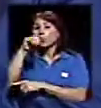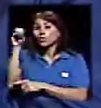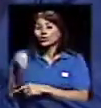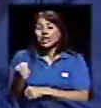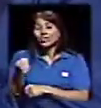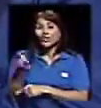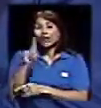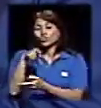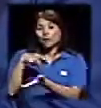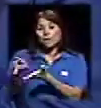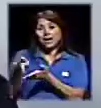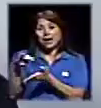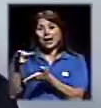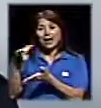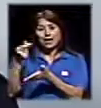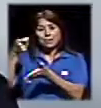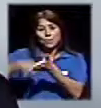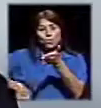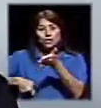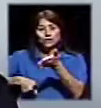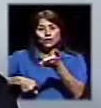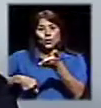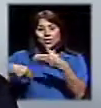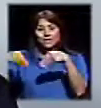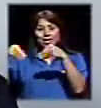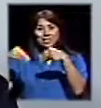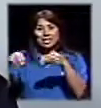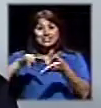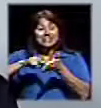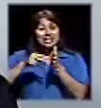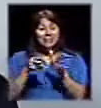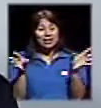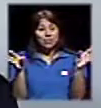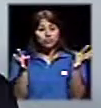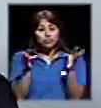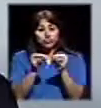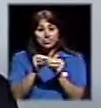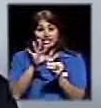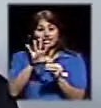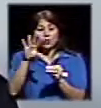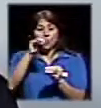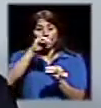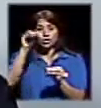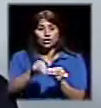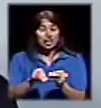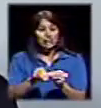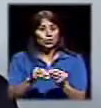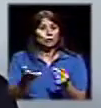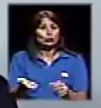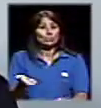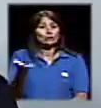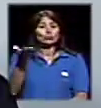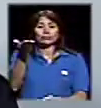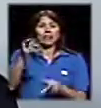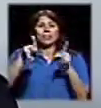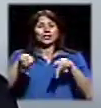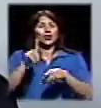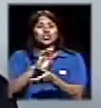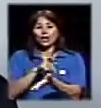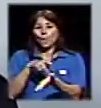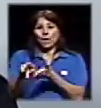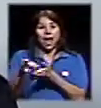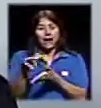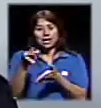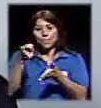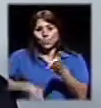es más de un 5% del PIB en evasión. Es considerable la suma y eso está ahí y podría aumentar, a pesar de los